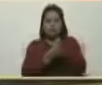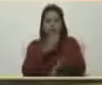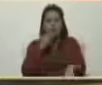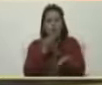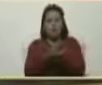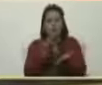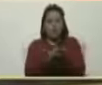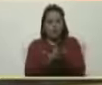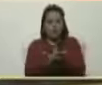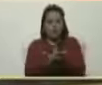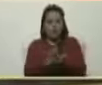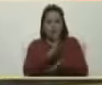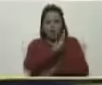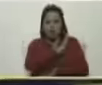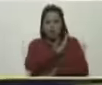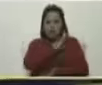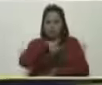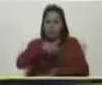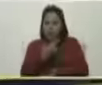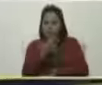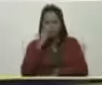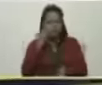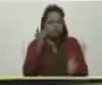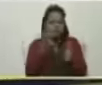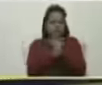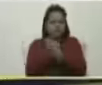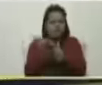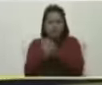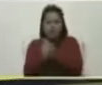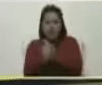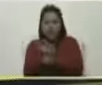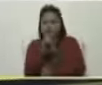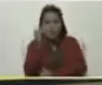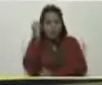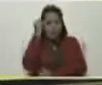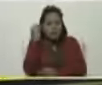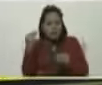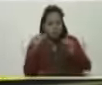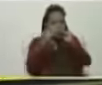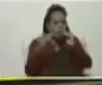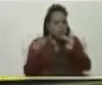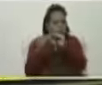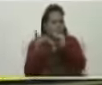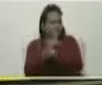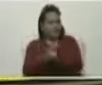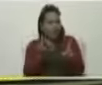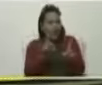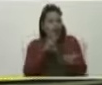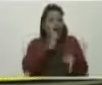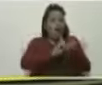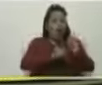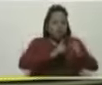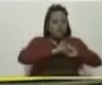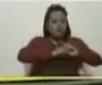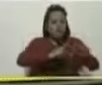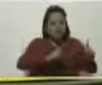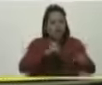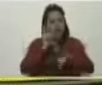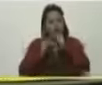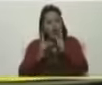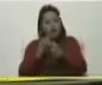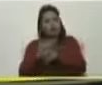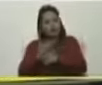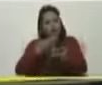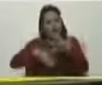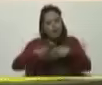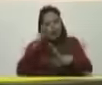comunes, podemos señalar, no pensamos igual sobre muchas cosas, pero hay algunas cosas que sí compartimos.